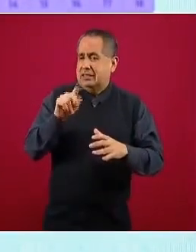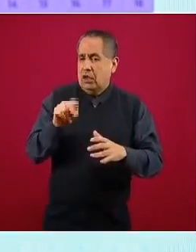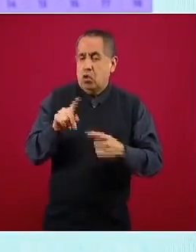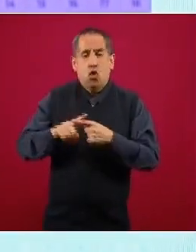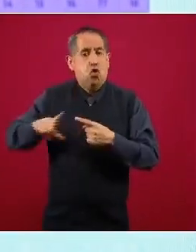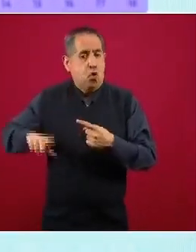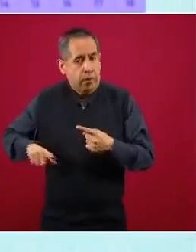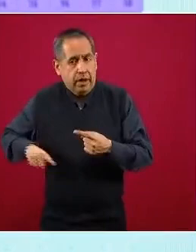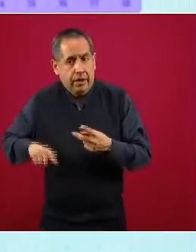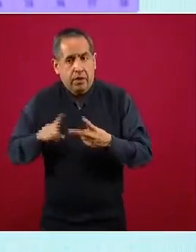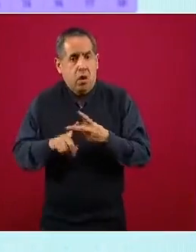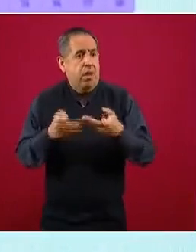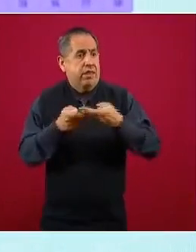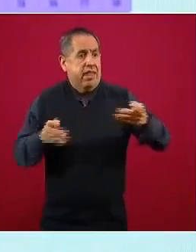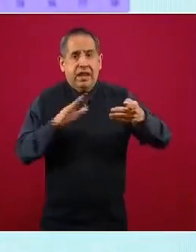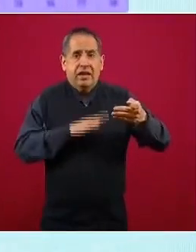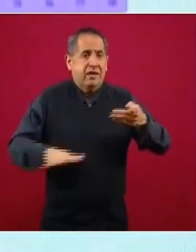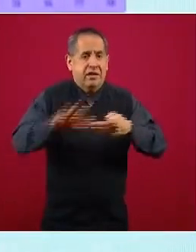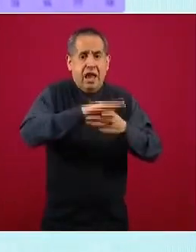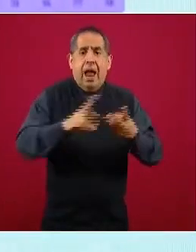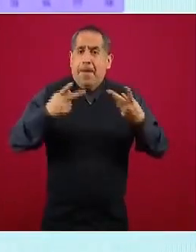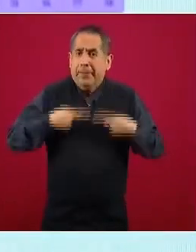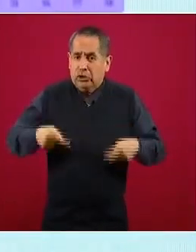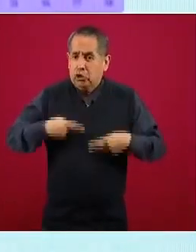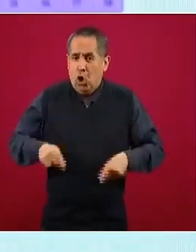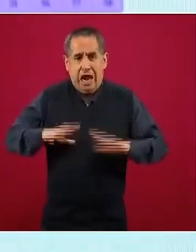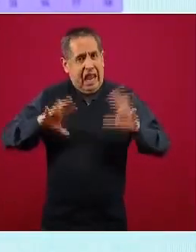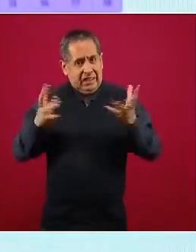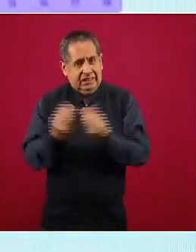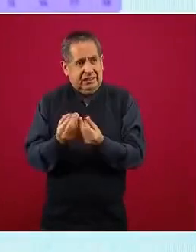el gobierno, el territorio y la población.